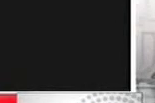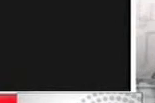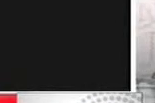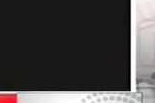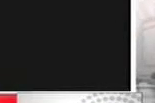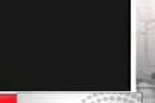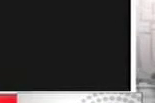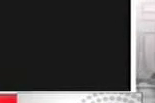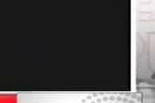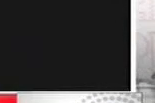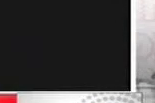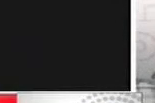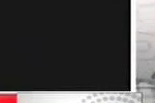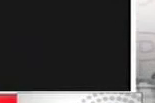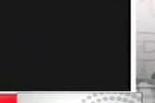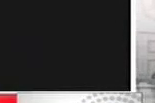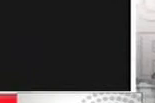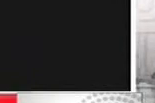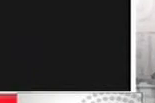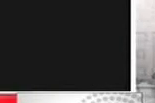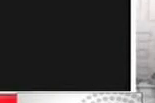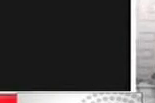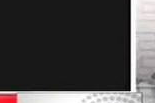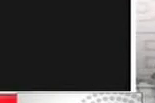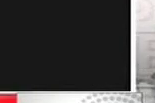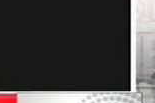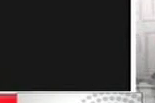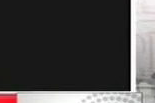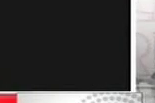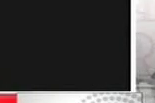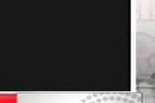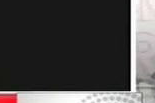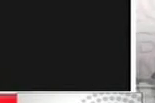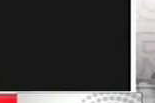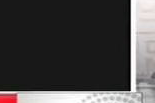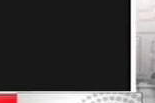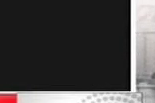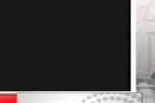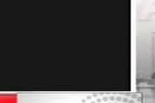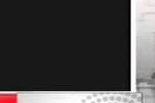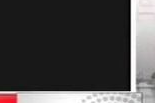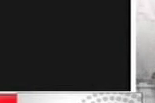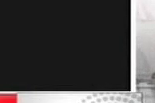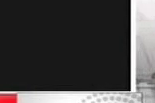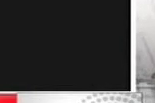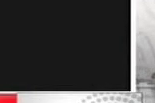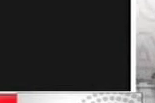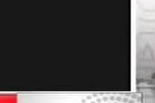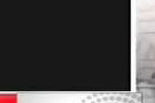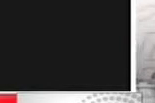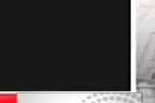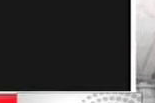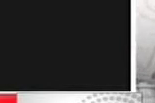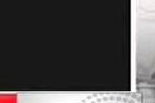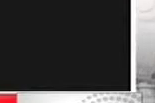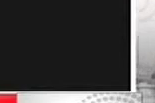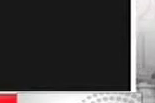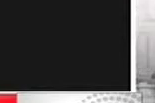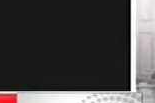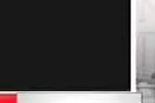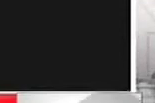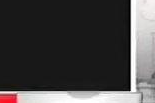poco con la línea del financiamiento. Y ustedes verán en la presentación que hacia el final